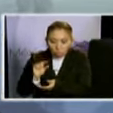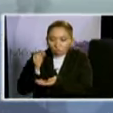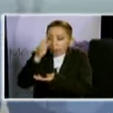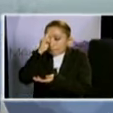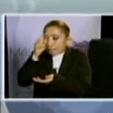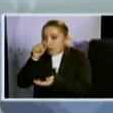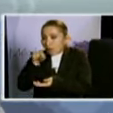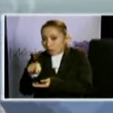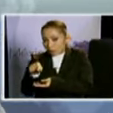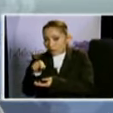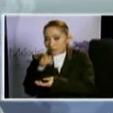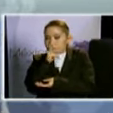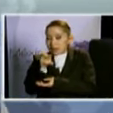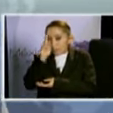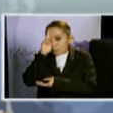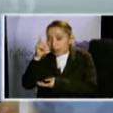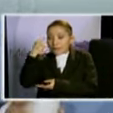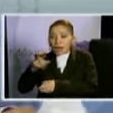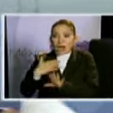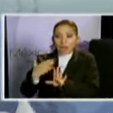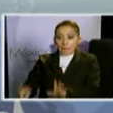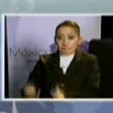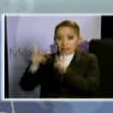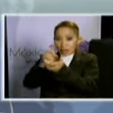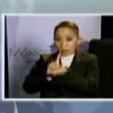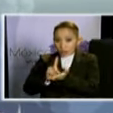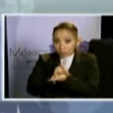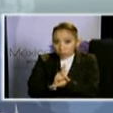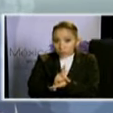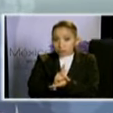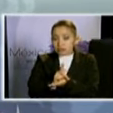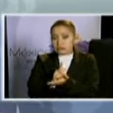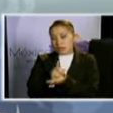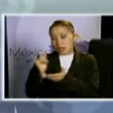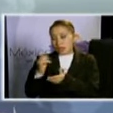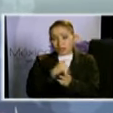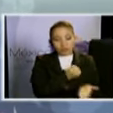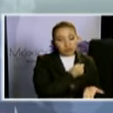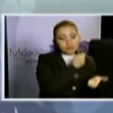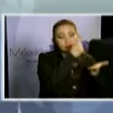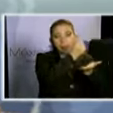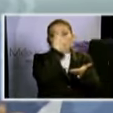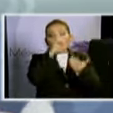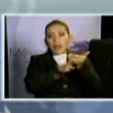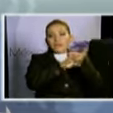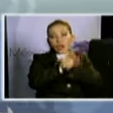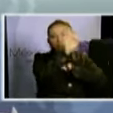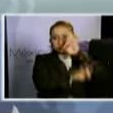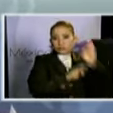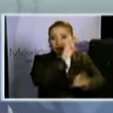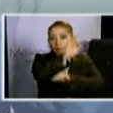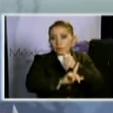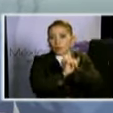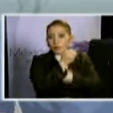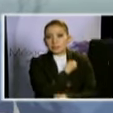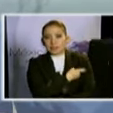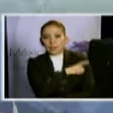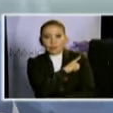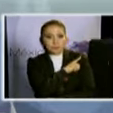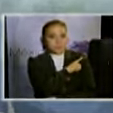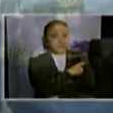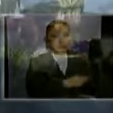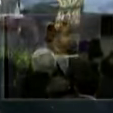prohibicionista, la palabra lo digo yo, al combate al tráfico de drogas, y lo que destinan a la prevención o al tratamiento del problema de salud que